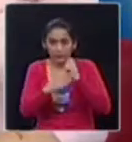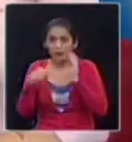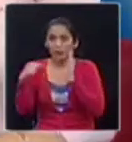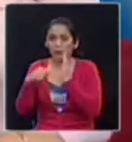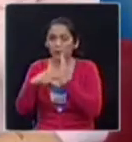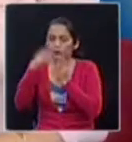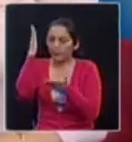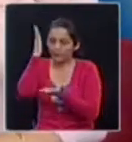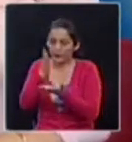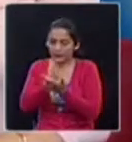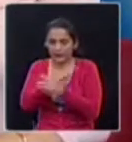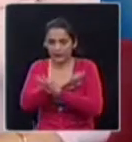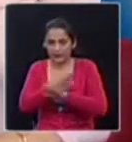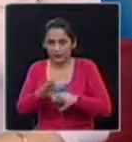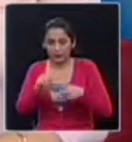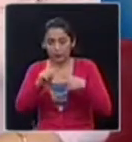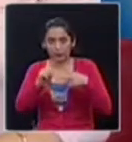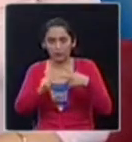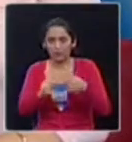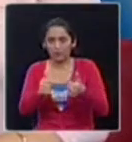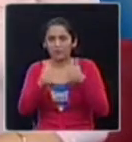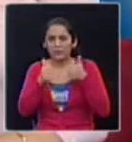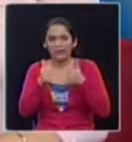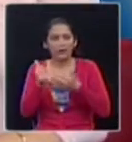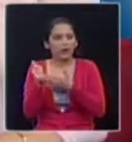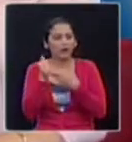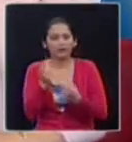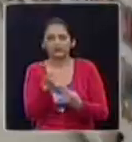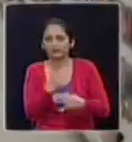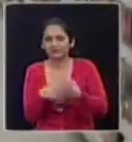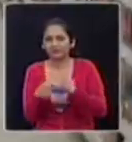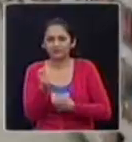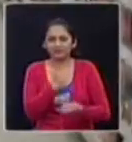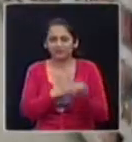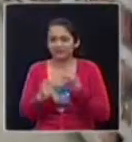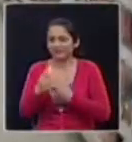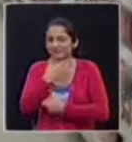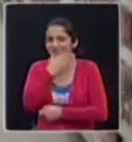mejor competitividad de la industria nacional.